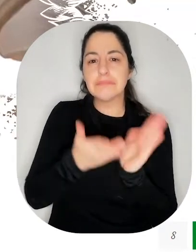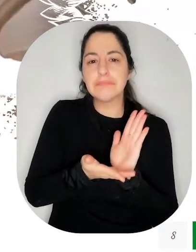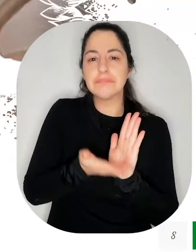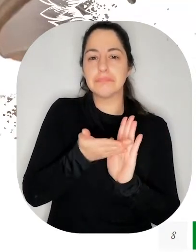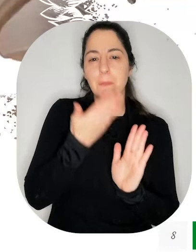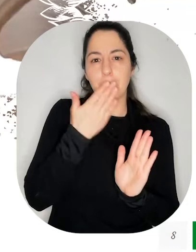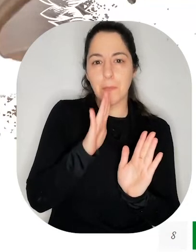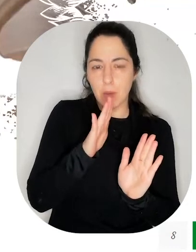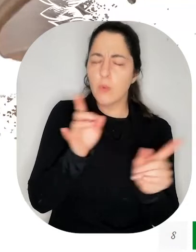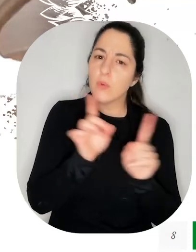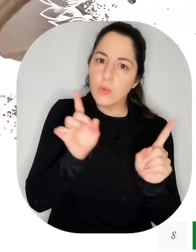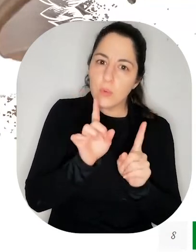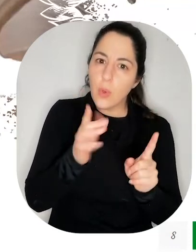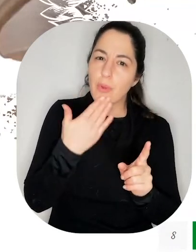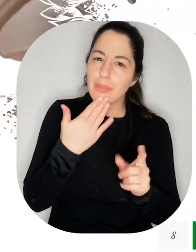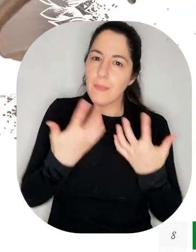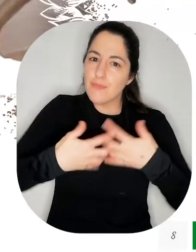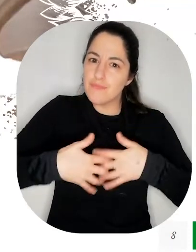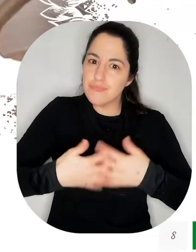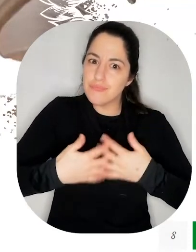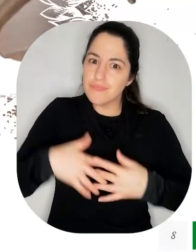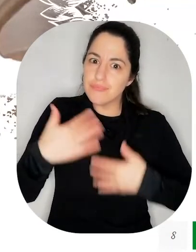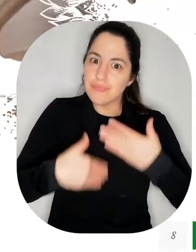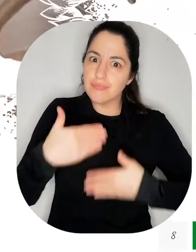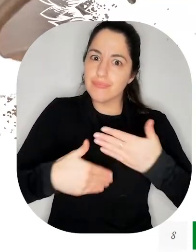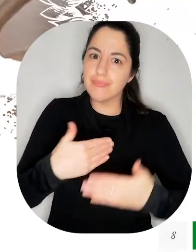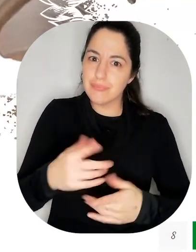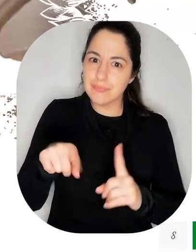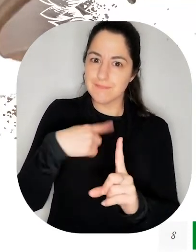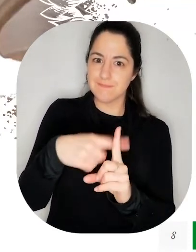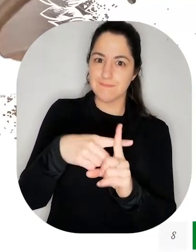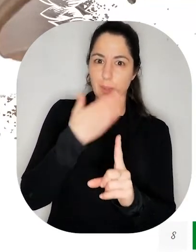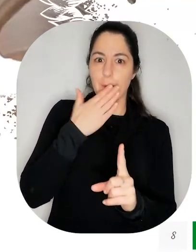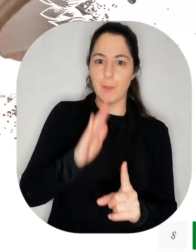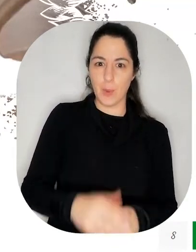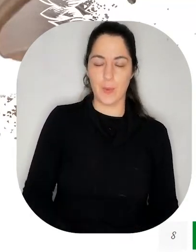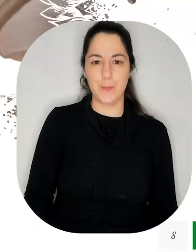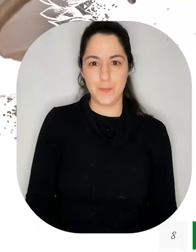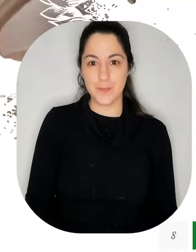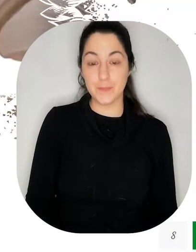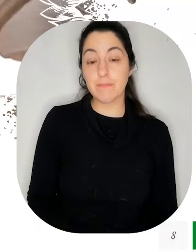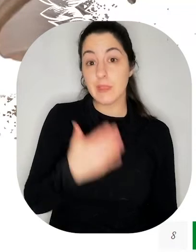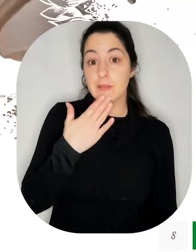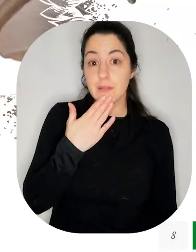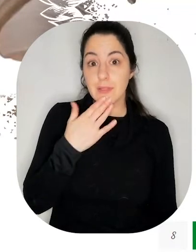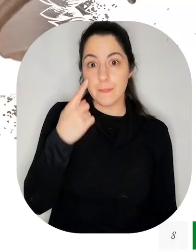claro, mejora el colesterol bueno, pero también optimiza nuestro cuerpo y su propio